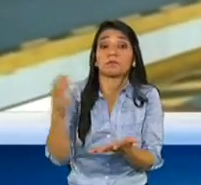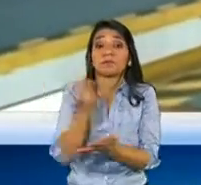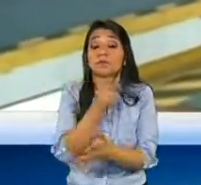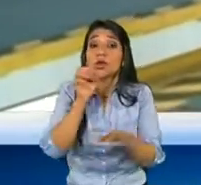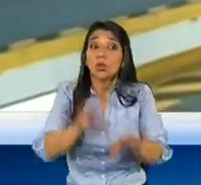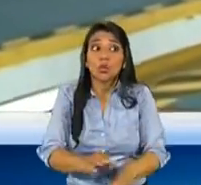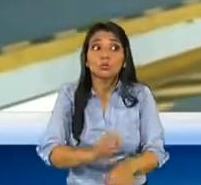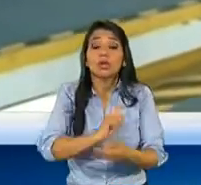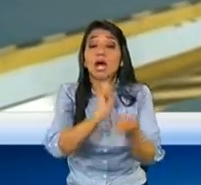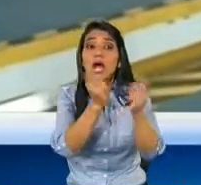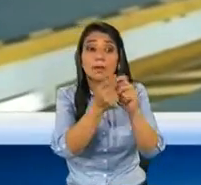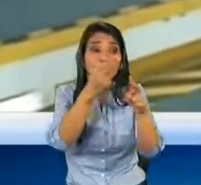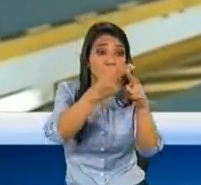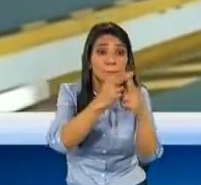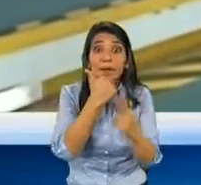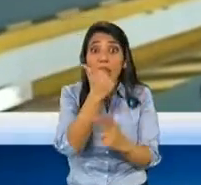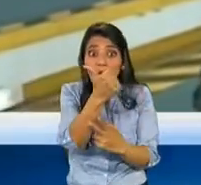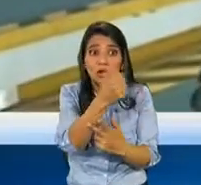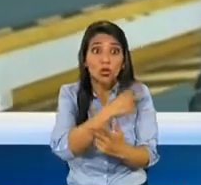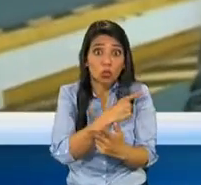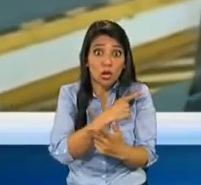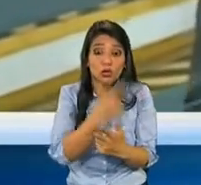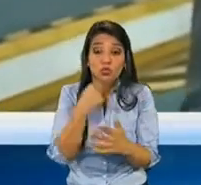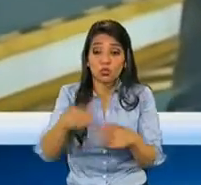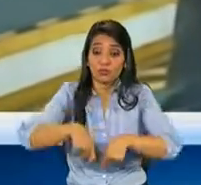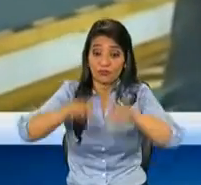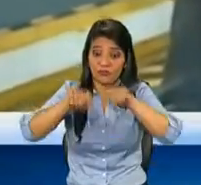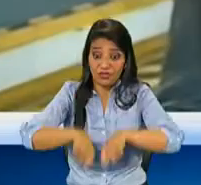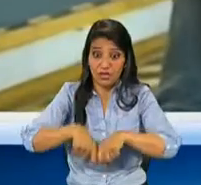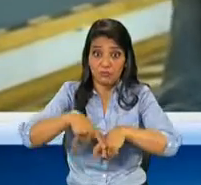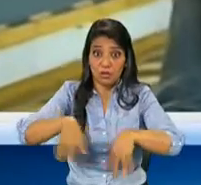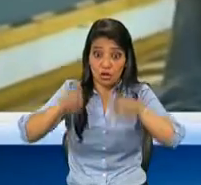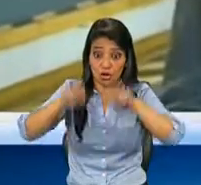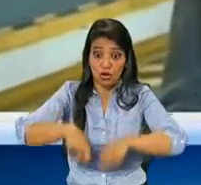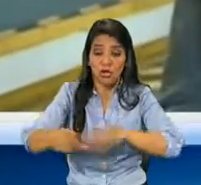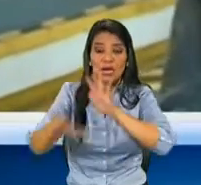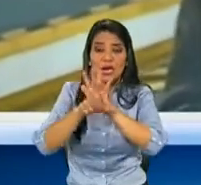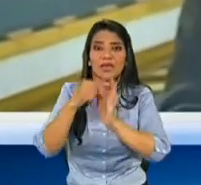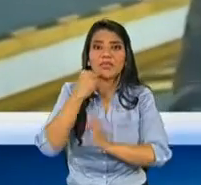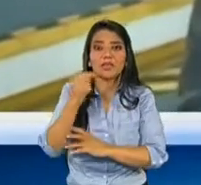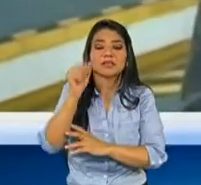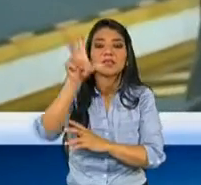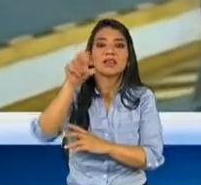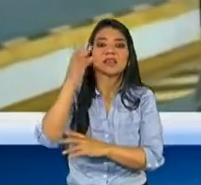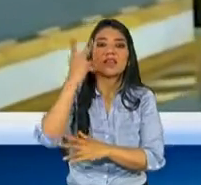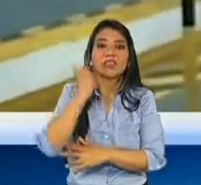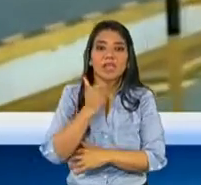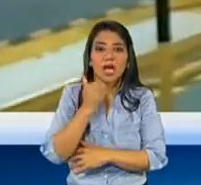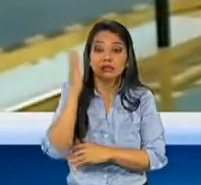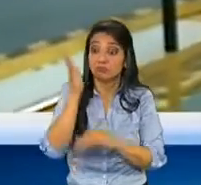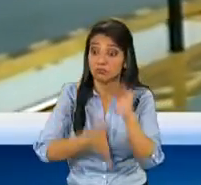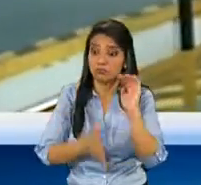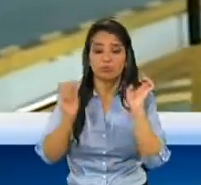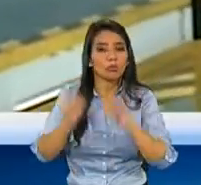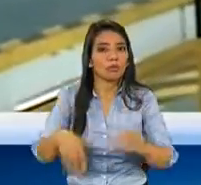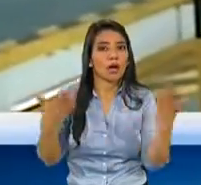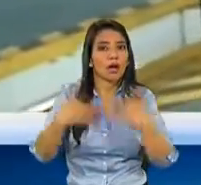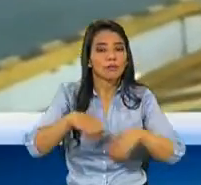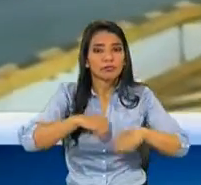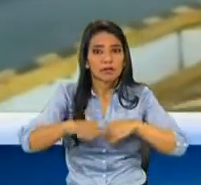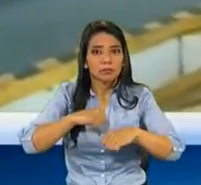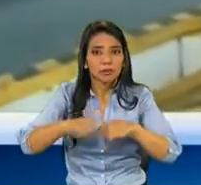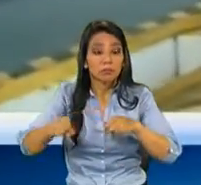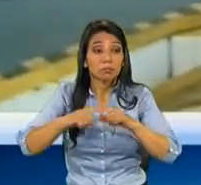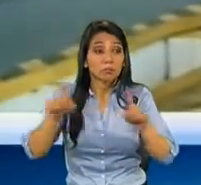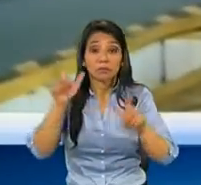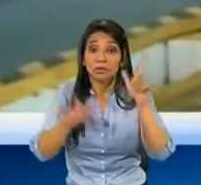traspasos de dominio una vez que uno firme el contrato de traspaso a la ley exige que tiene 30 días para poder concluir el proceso entonces las